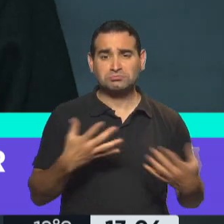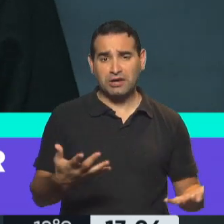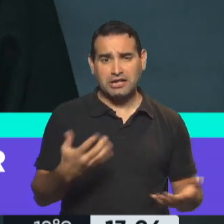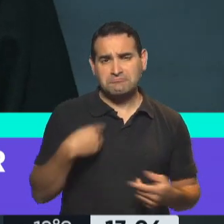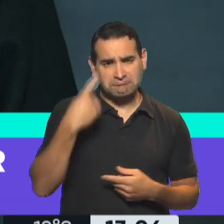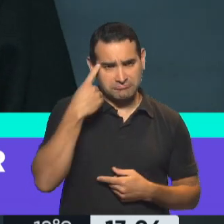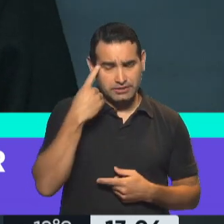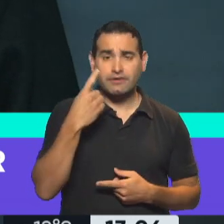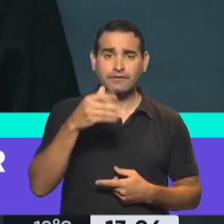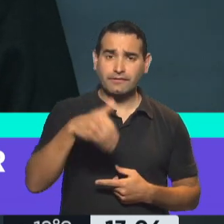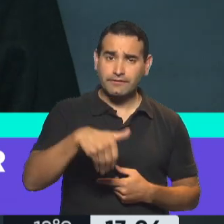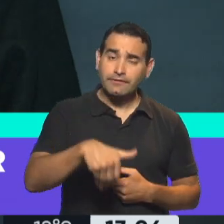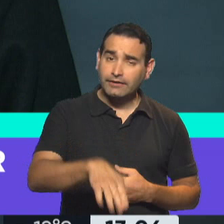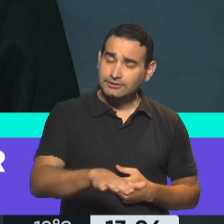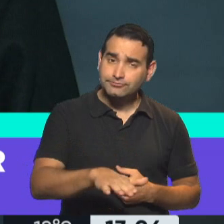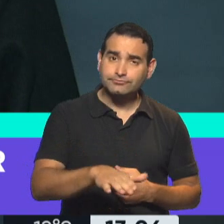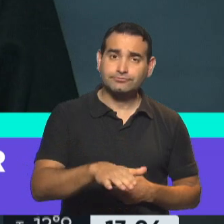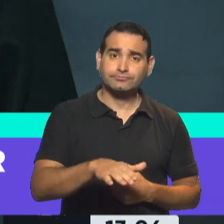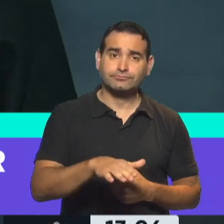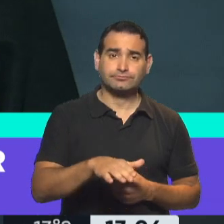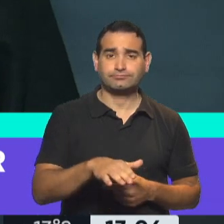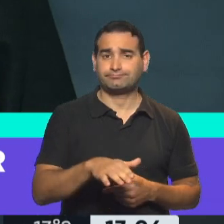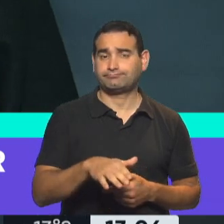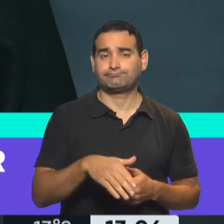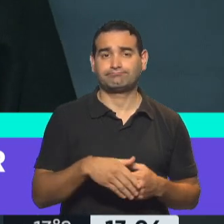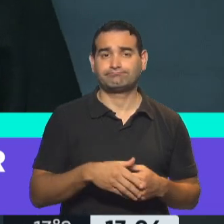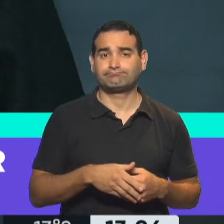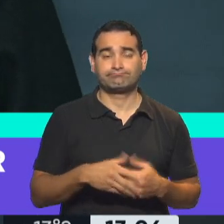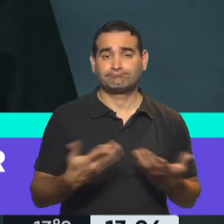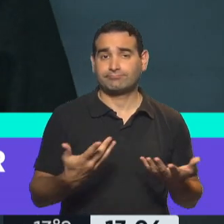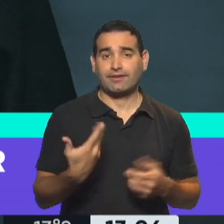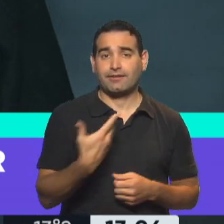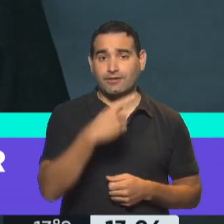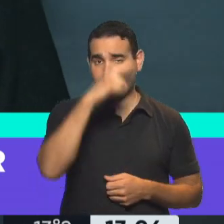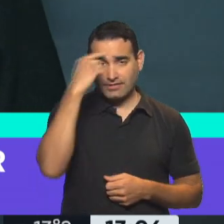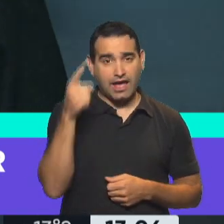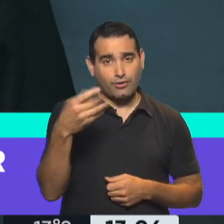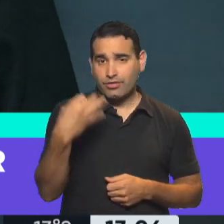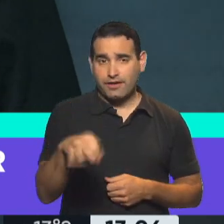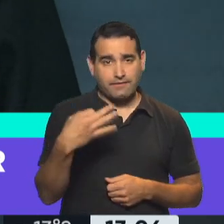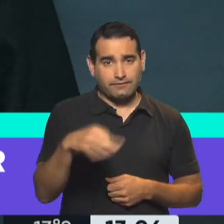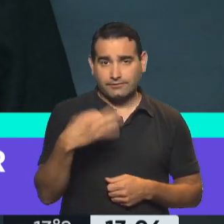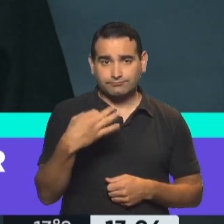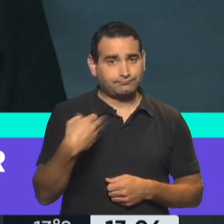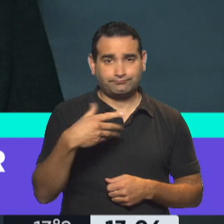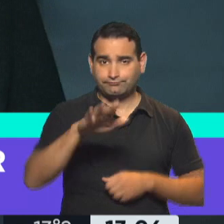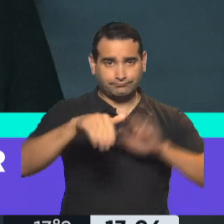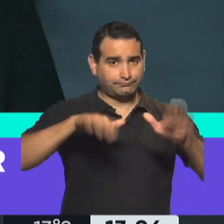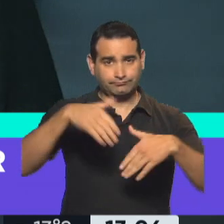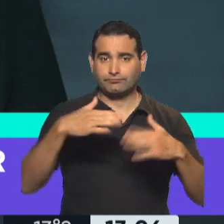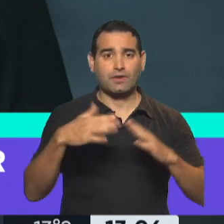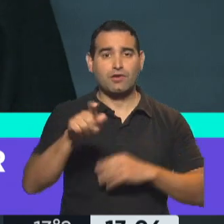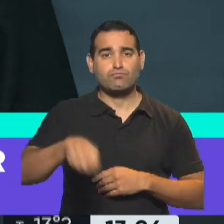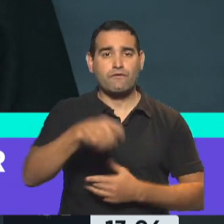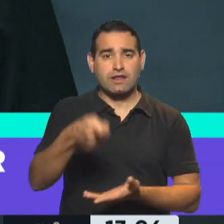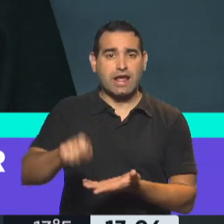vamos a una situación irremediable donde el estado se va a sentar con las cámaras inmobiliarias iba a